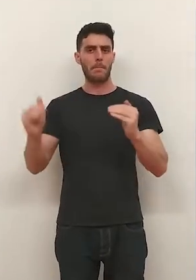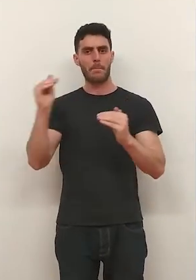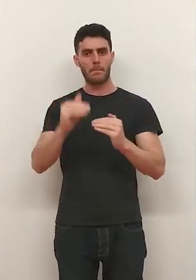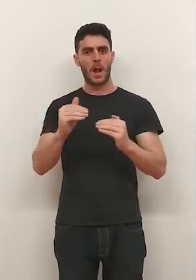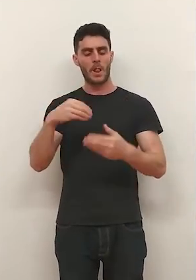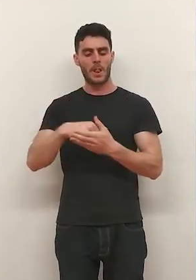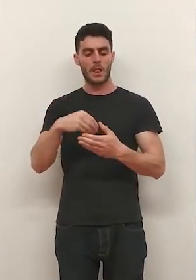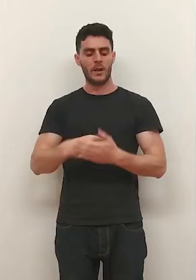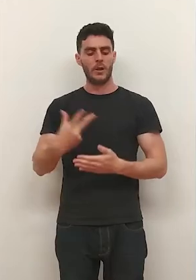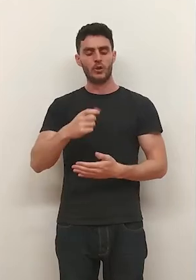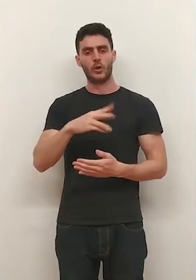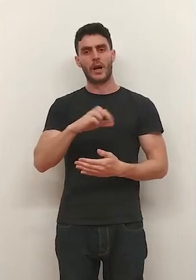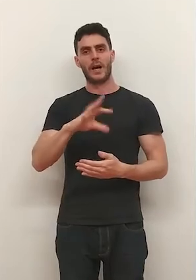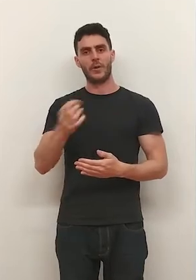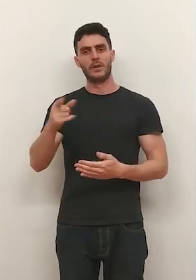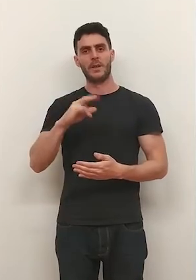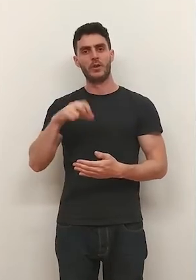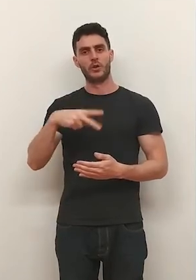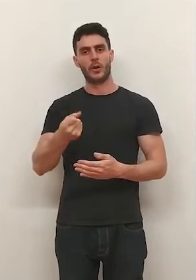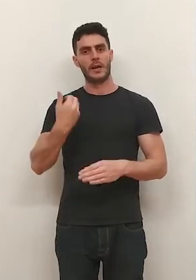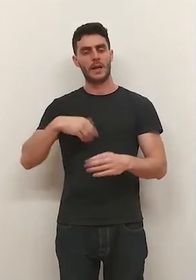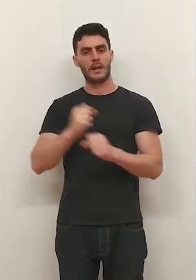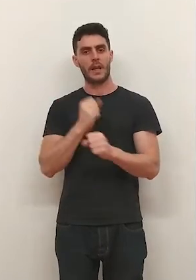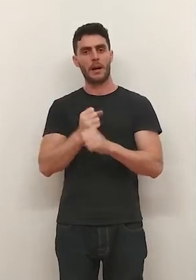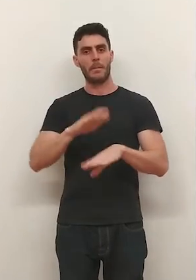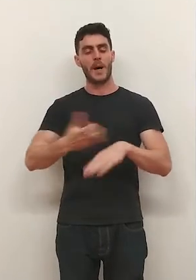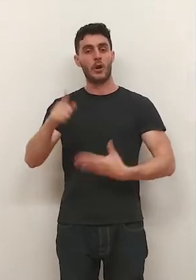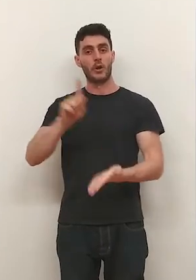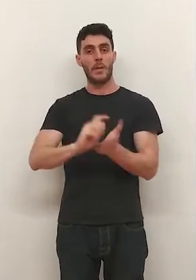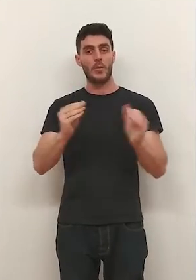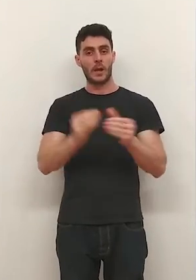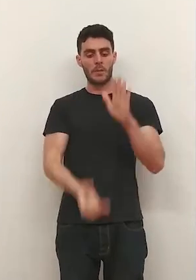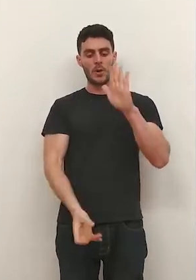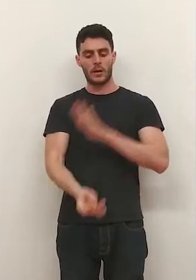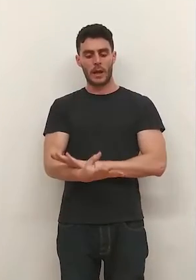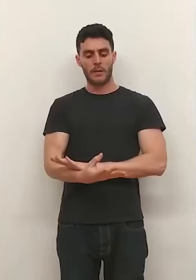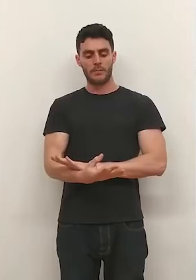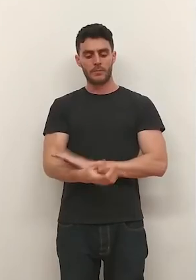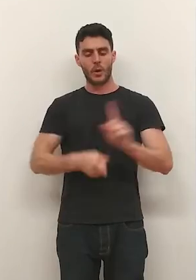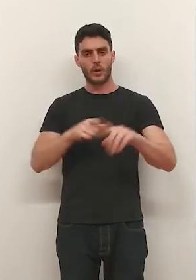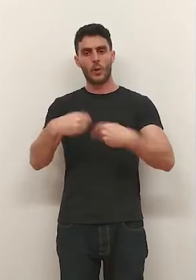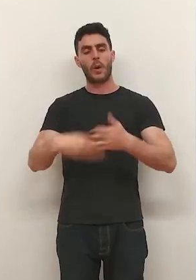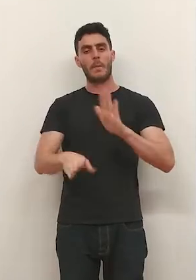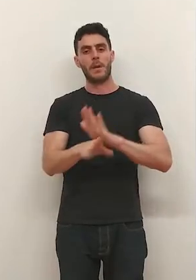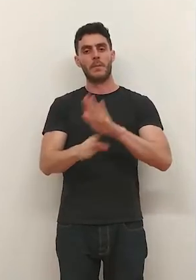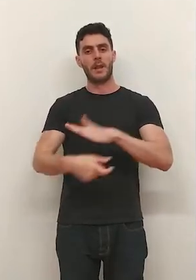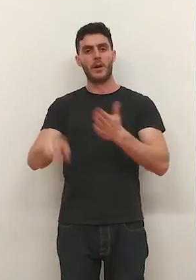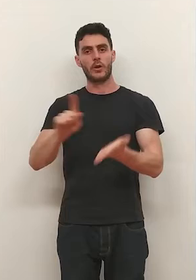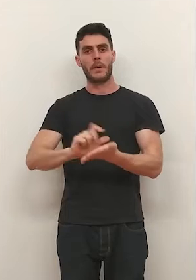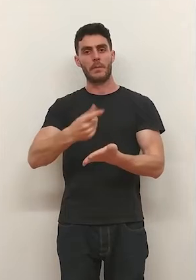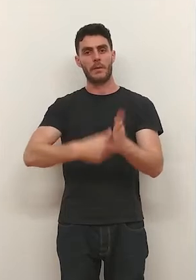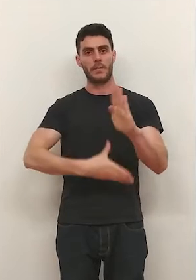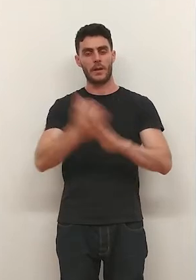club estarán Chocarro y Llona, que ya trabajan para crear de nuevo una plantilla que consiga una nueva permanencia en